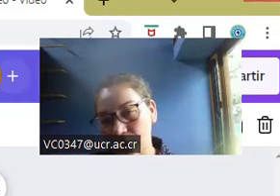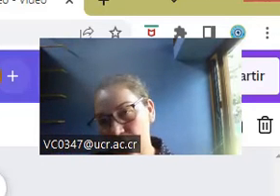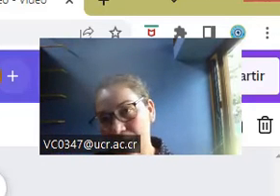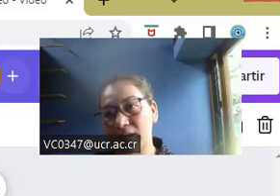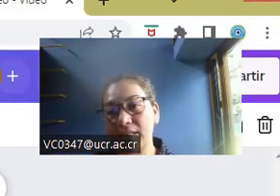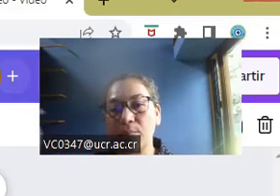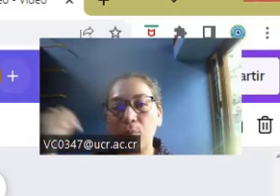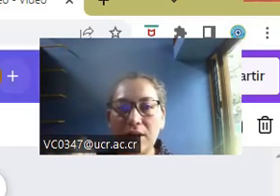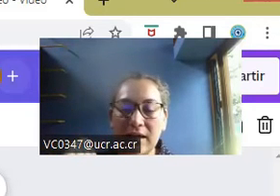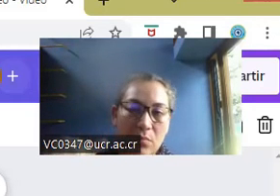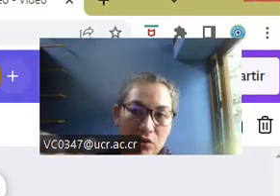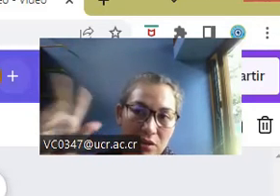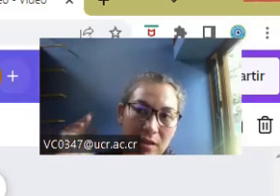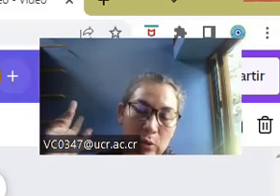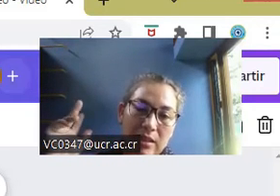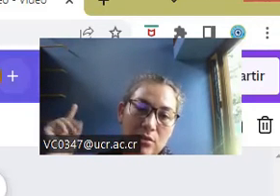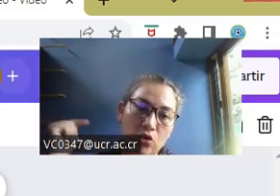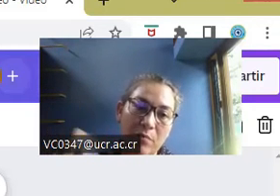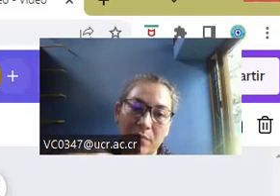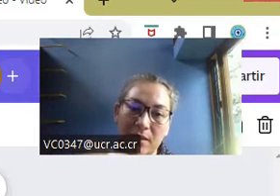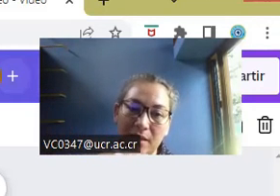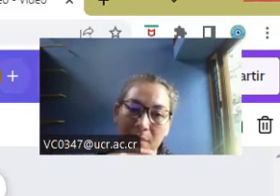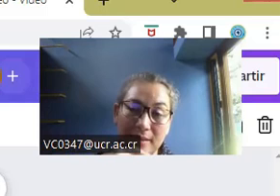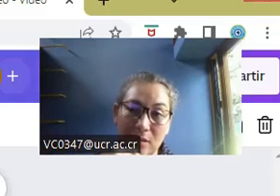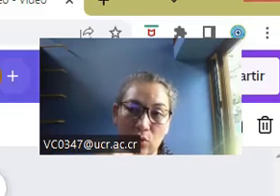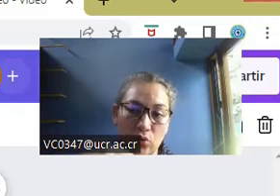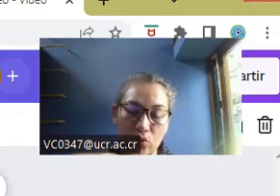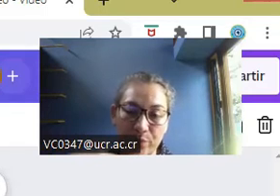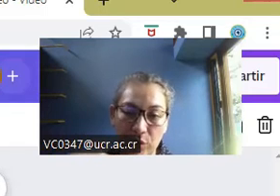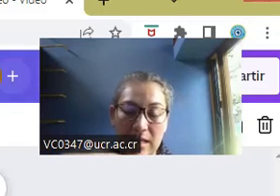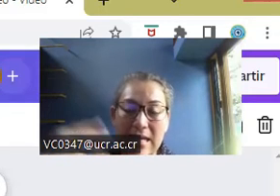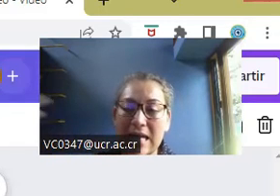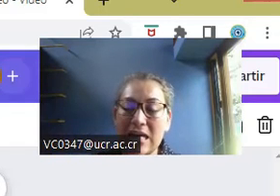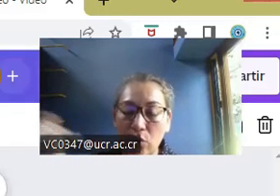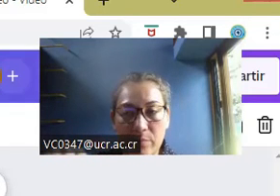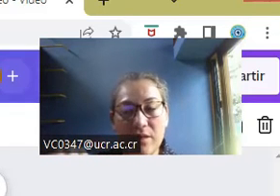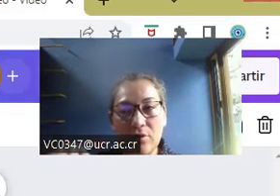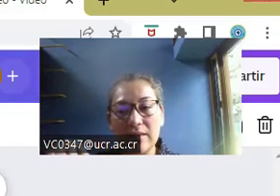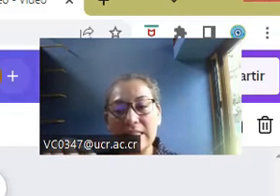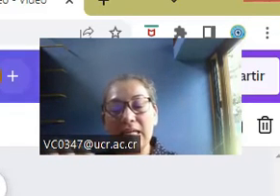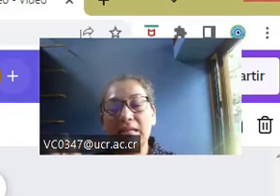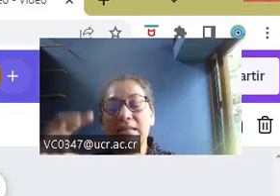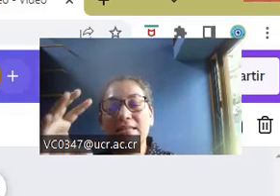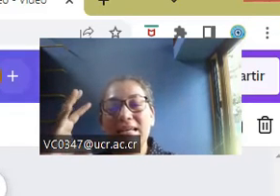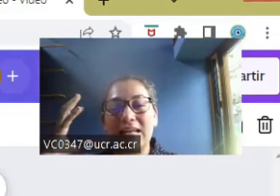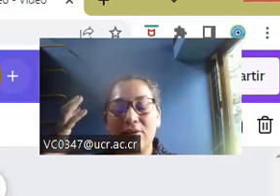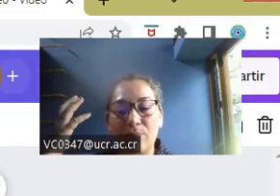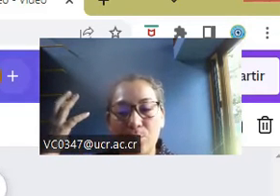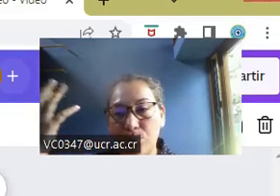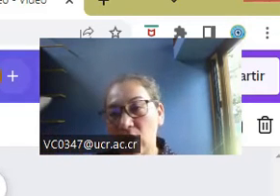1, parte 2 y parte 3, porque las versiones gratuitas no me permiten más de 3 minutos. ¿Ok? Y volvemos a lo que les decía